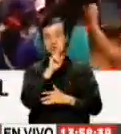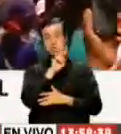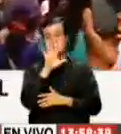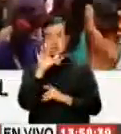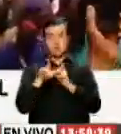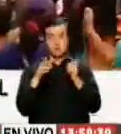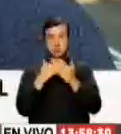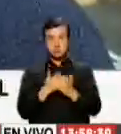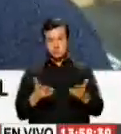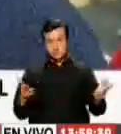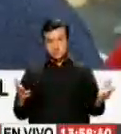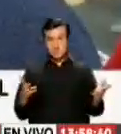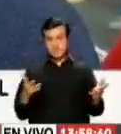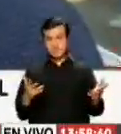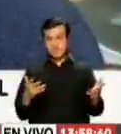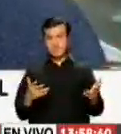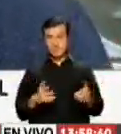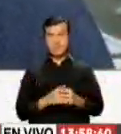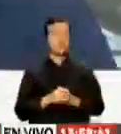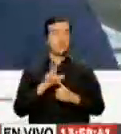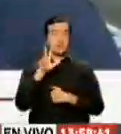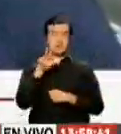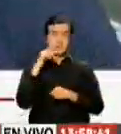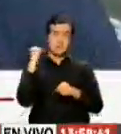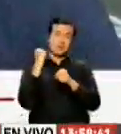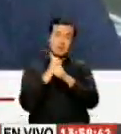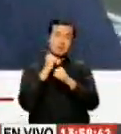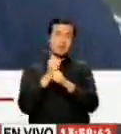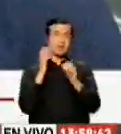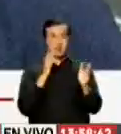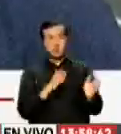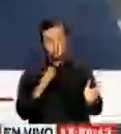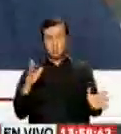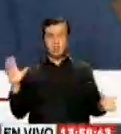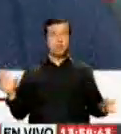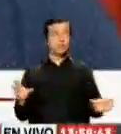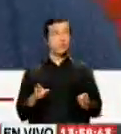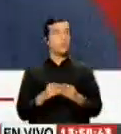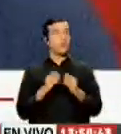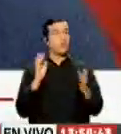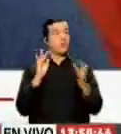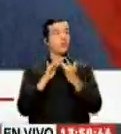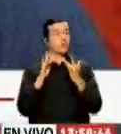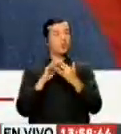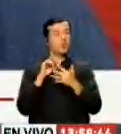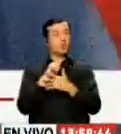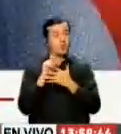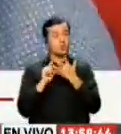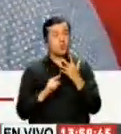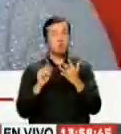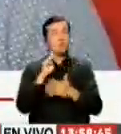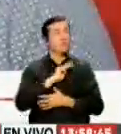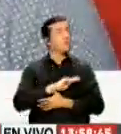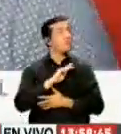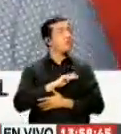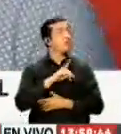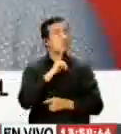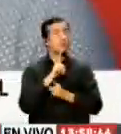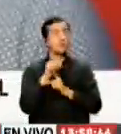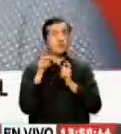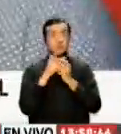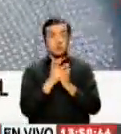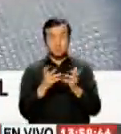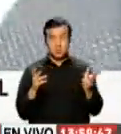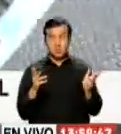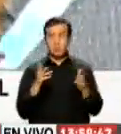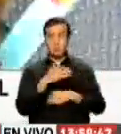1.125 personas. 3 meses de arduo trabajo, logística, preparación, conexiones con el municipio para que podamos